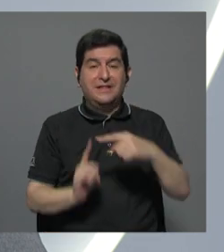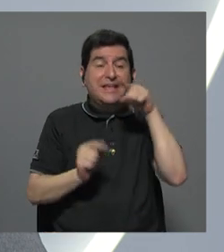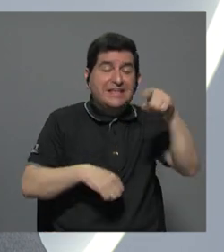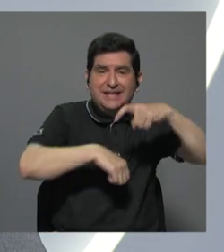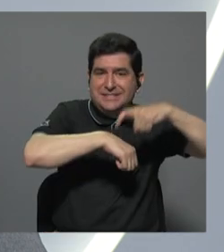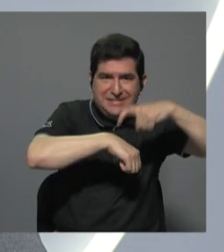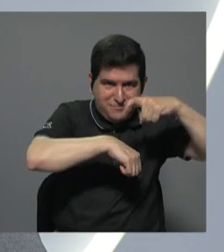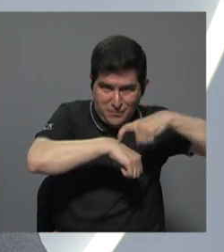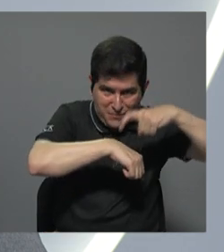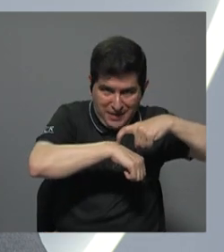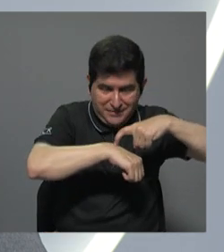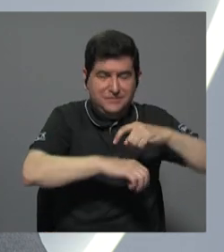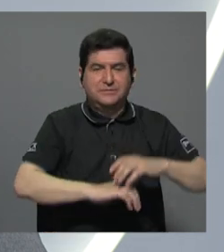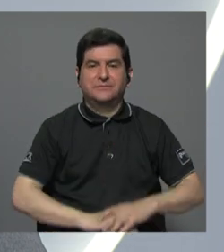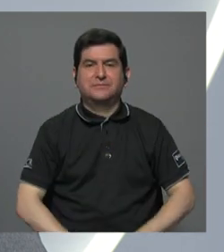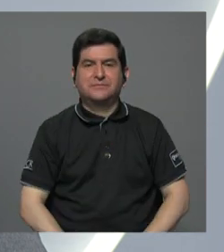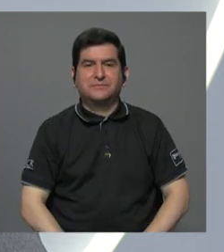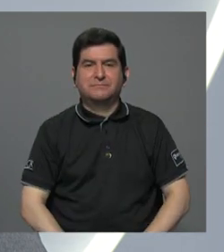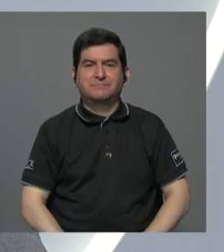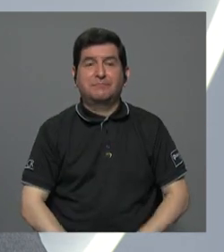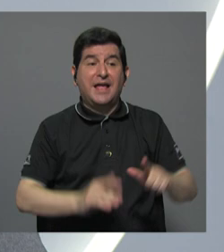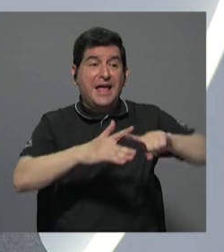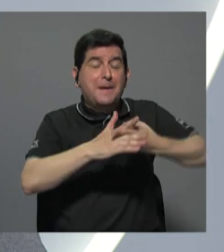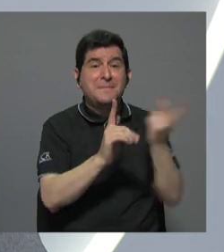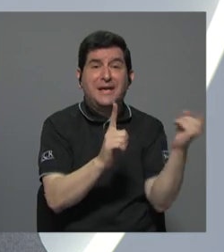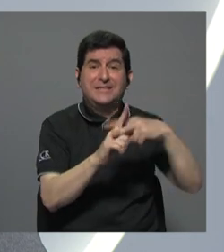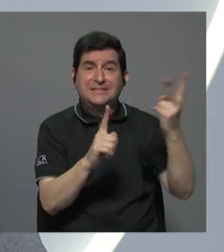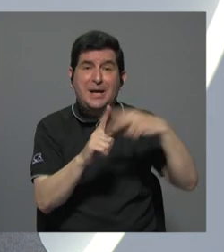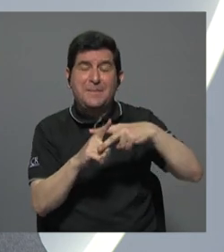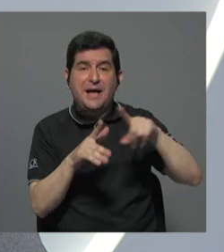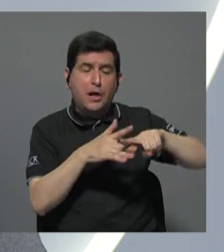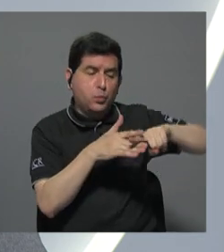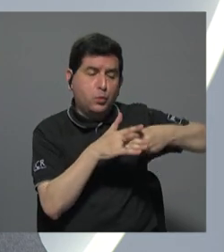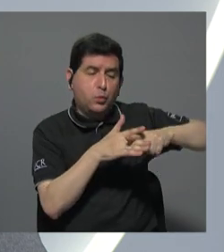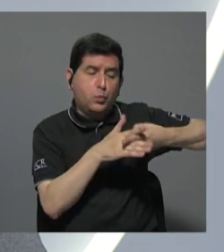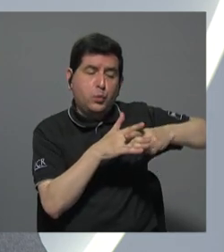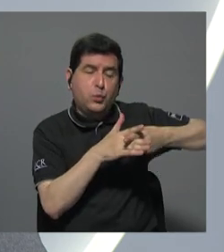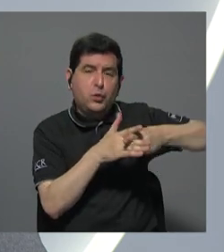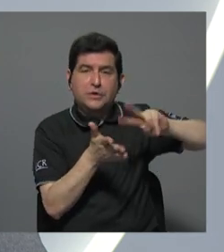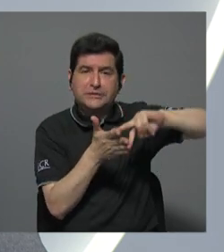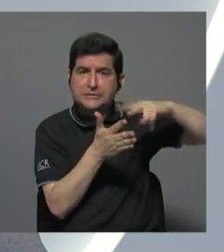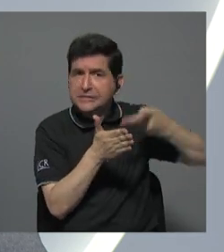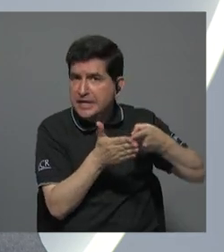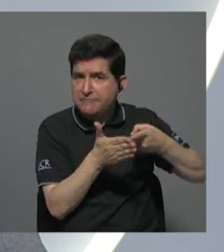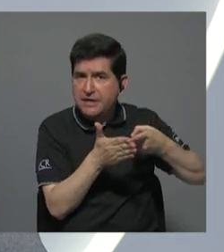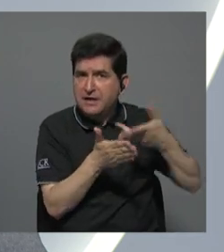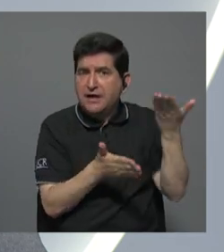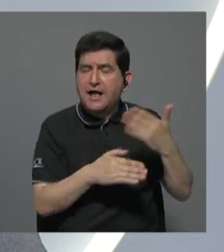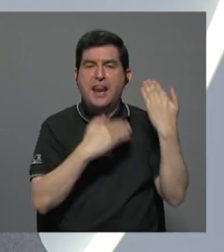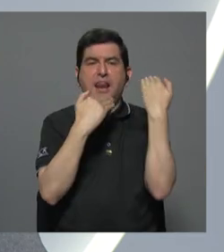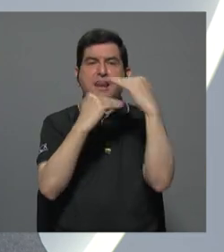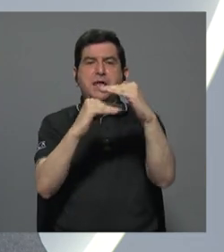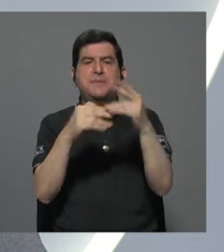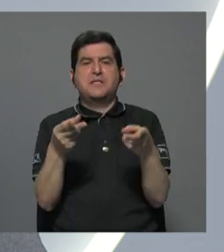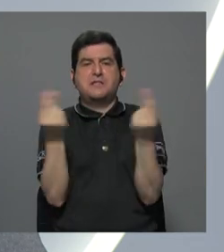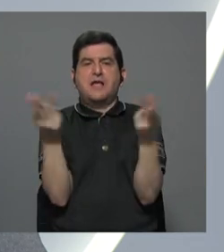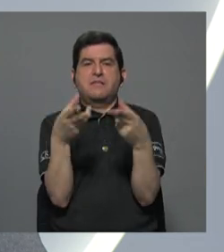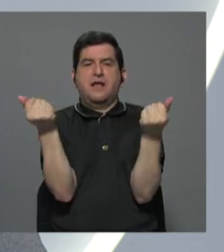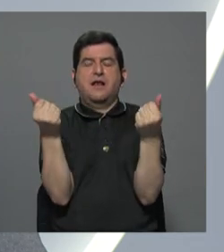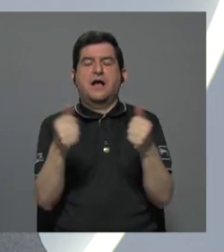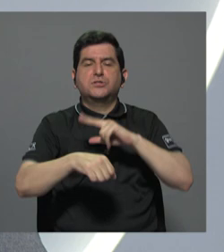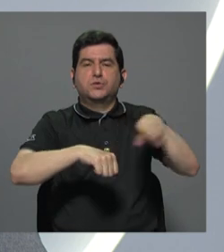de allí empieza a aplicarse este mecanismo que implica básicamente un límite al gasto gasto